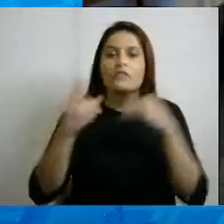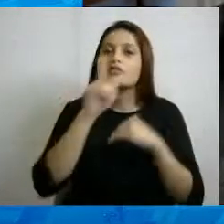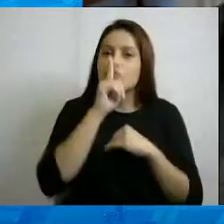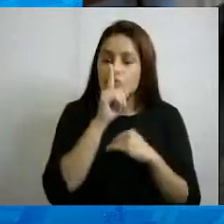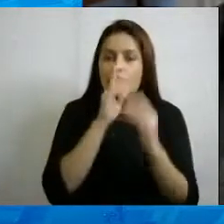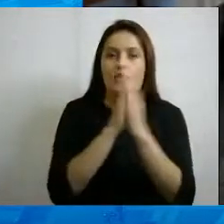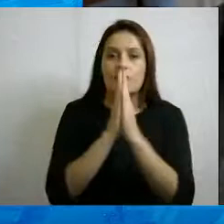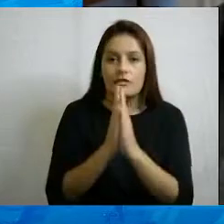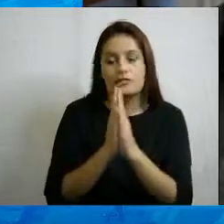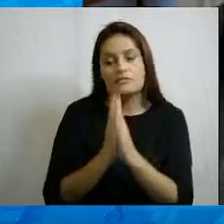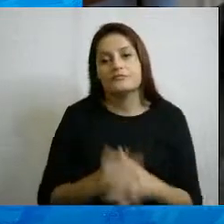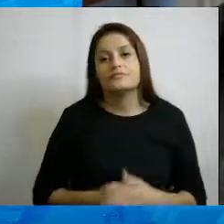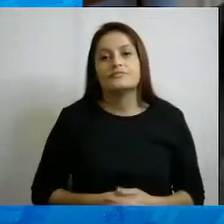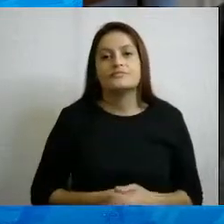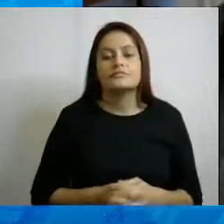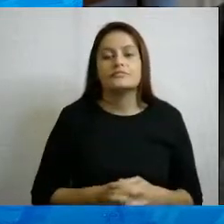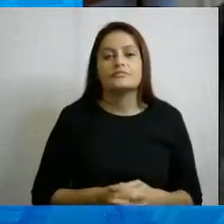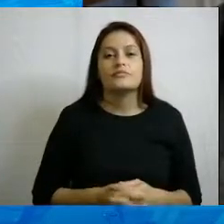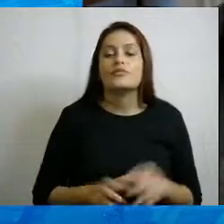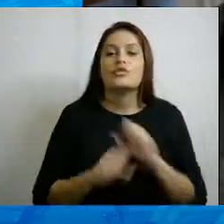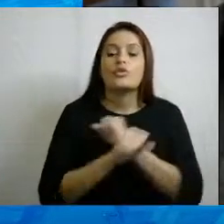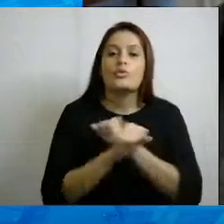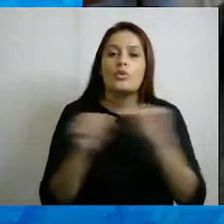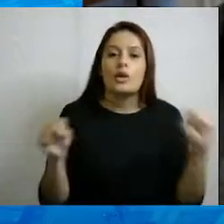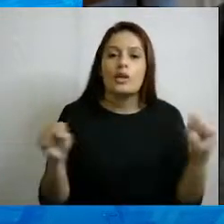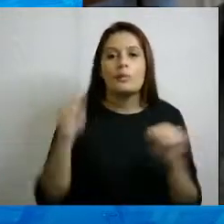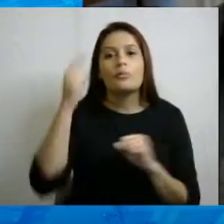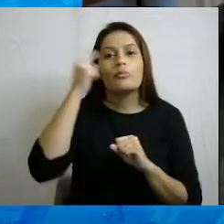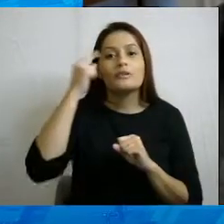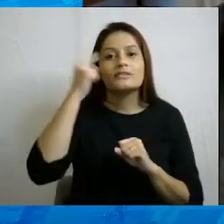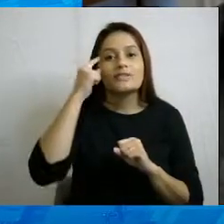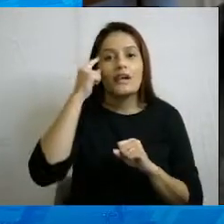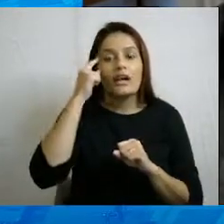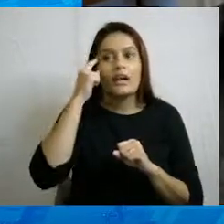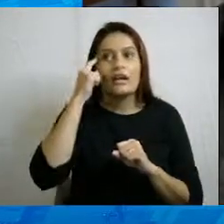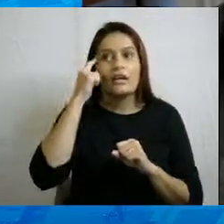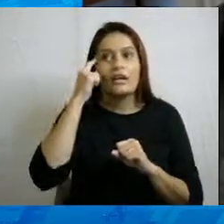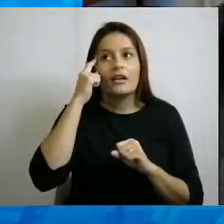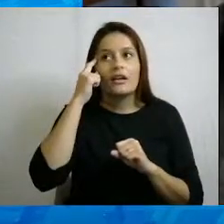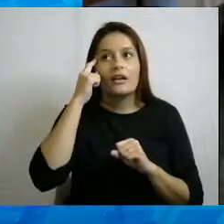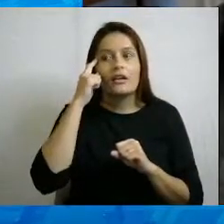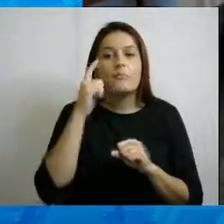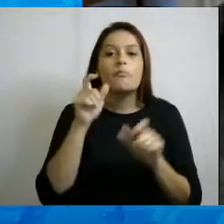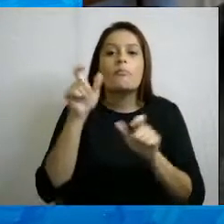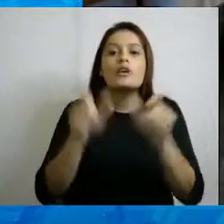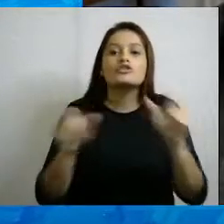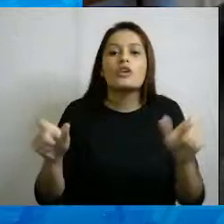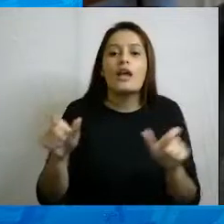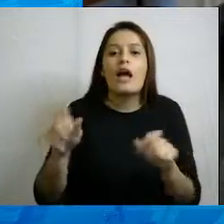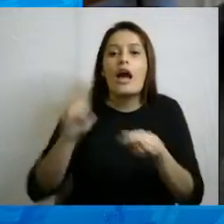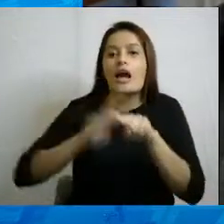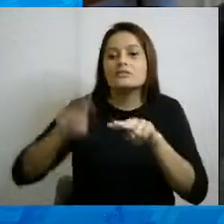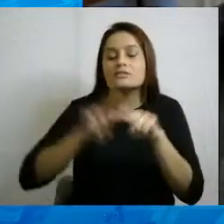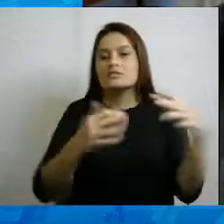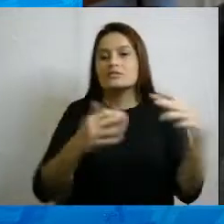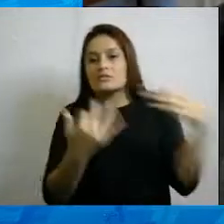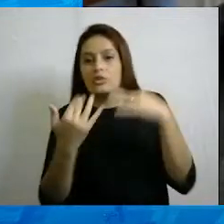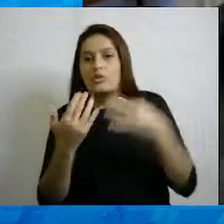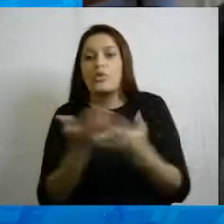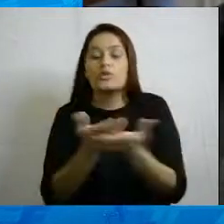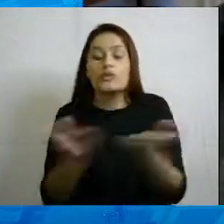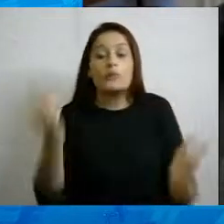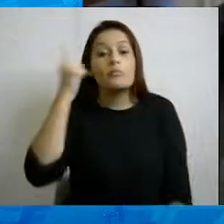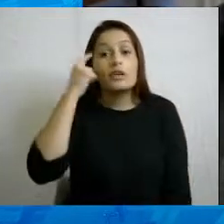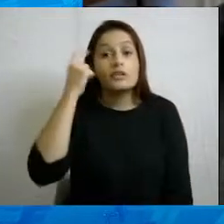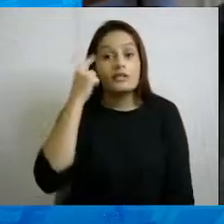Gracias. No podemos suponer o dar por hecho de que alguien está haciendo una persecución. O sea, si ustedes